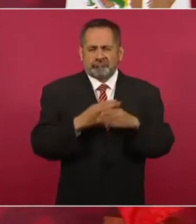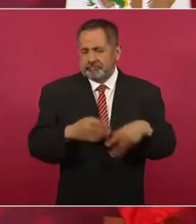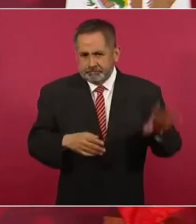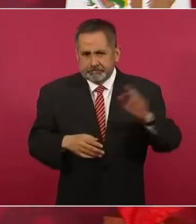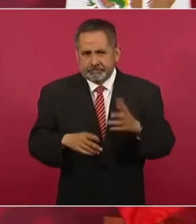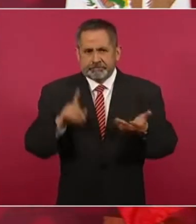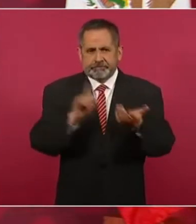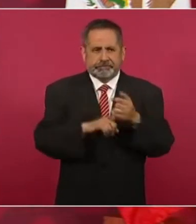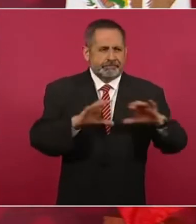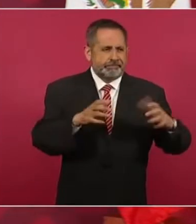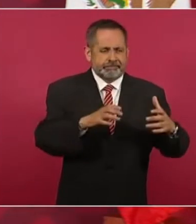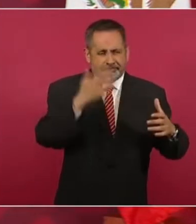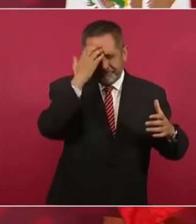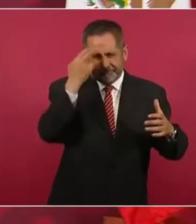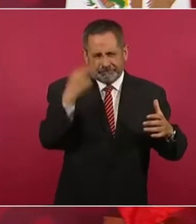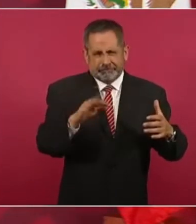los fondos de inversión.